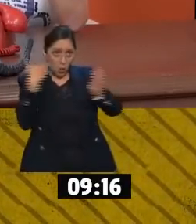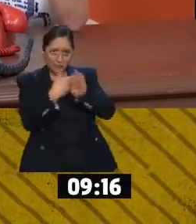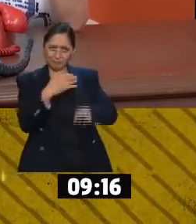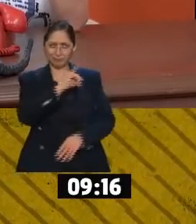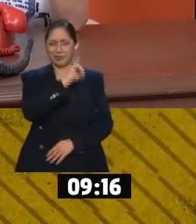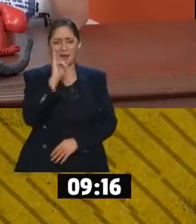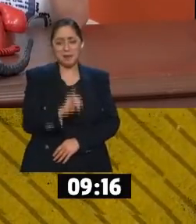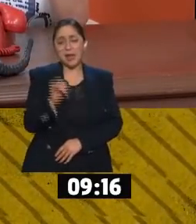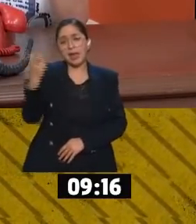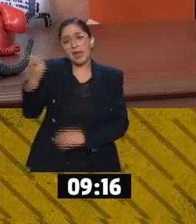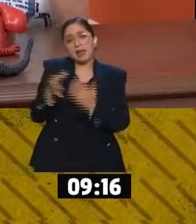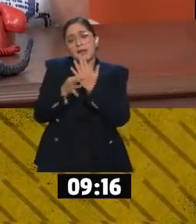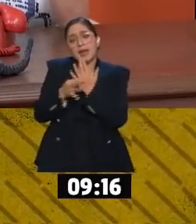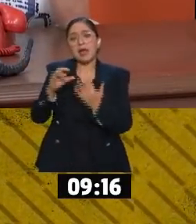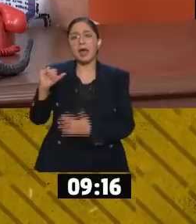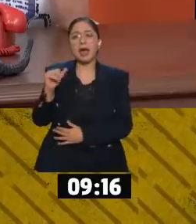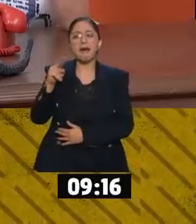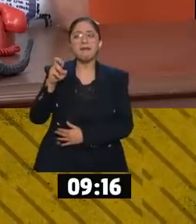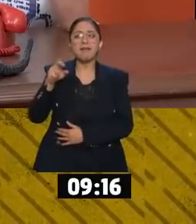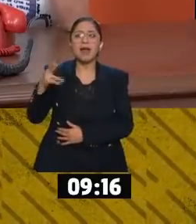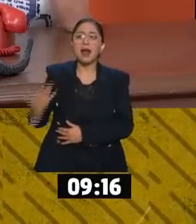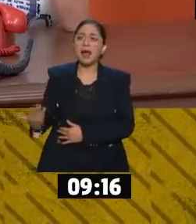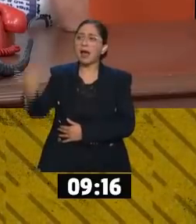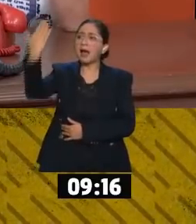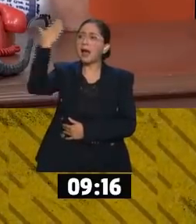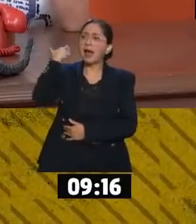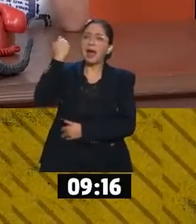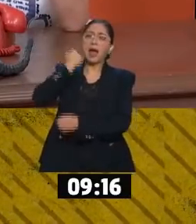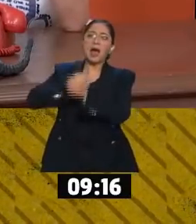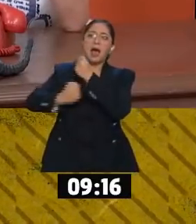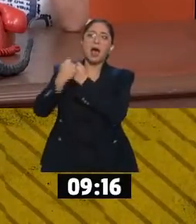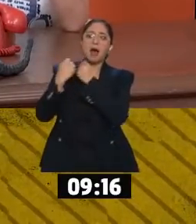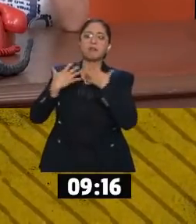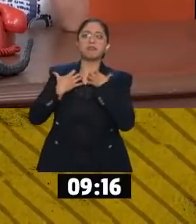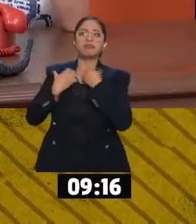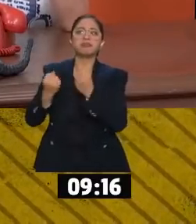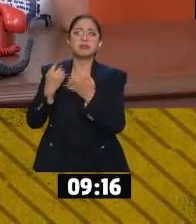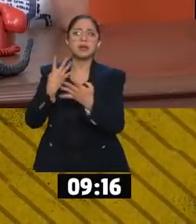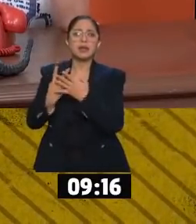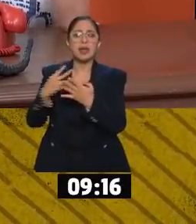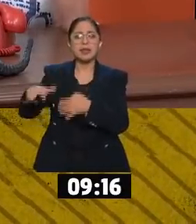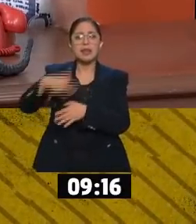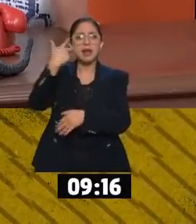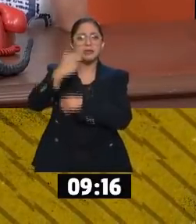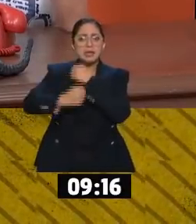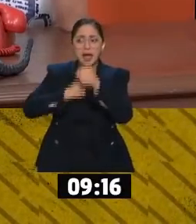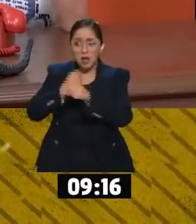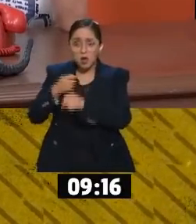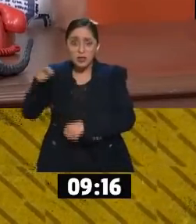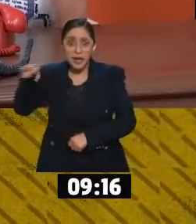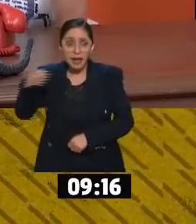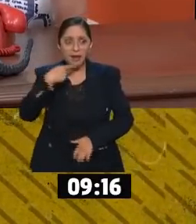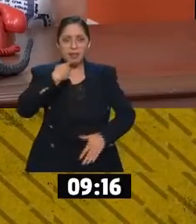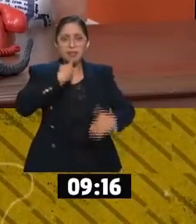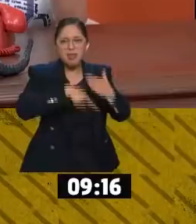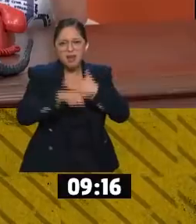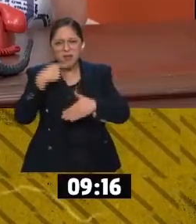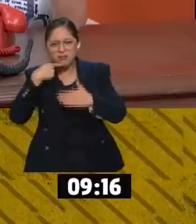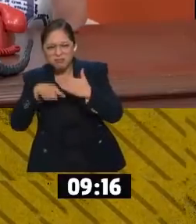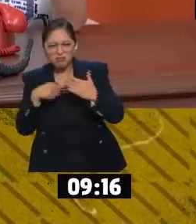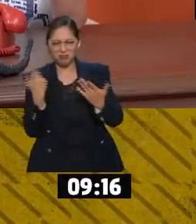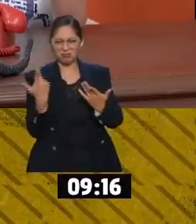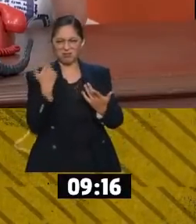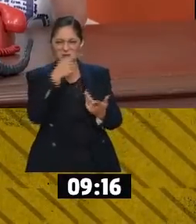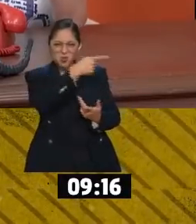señaló Javier Herrera Valles, detenido hace 13 años de manera arbitraria por denunciar una serie de irregularidades